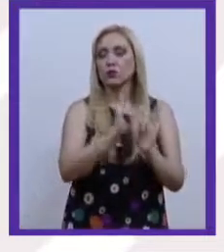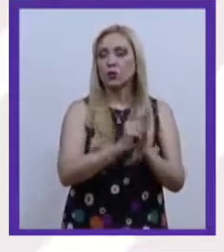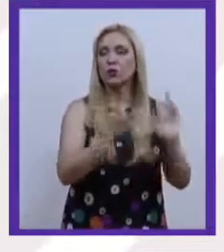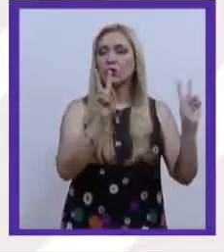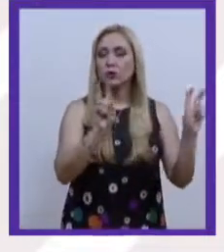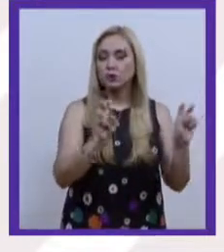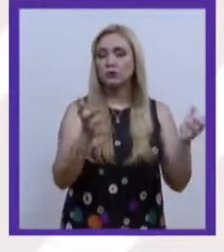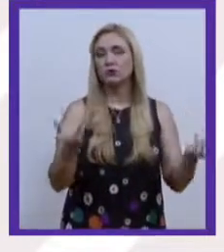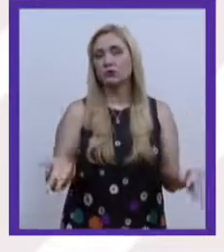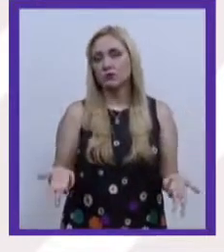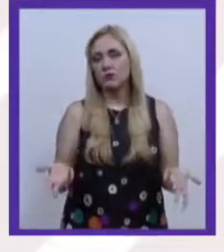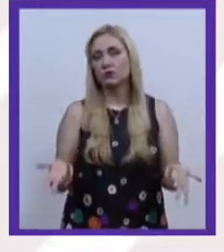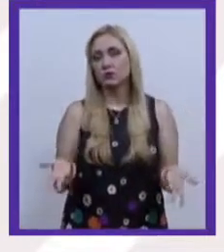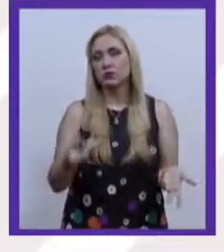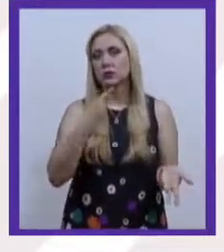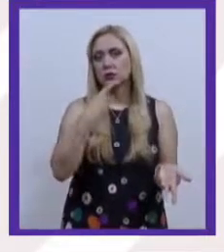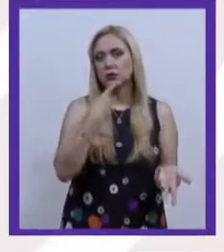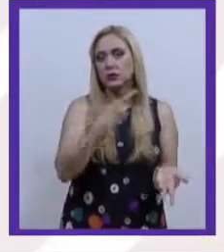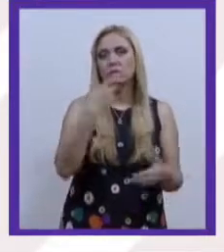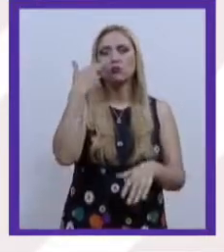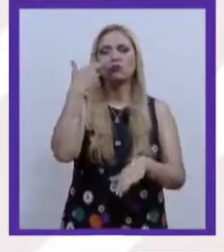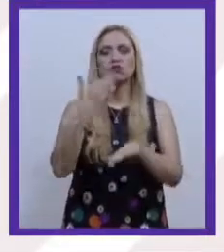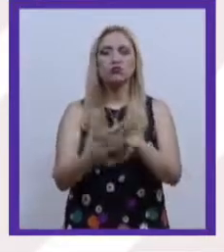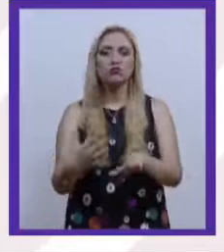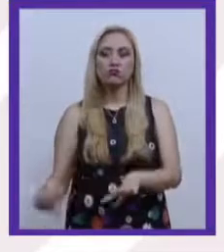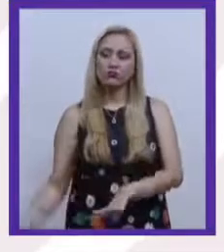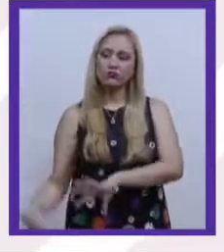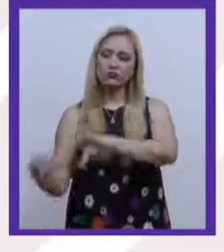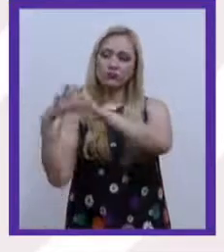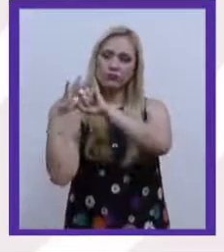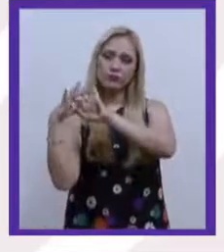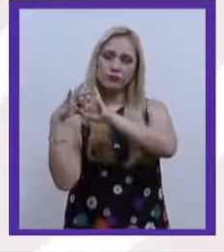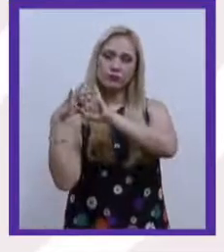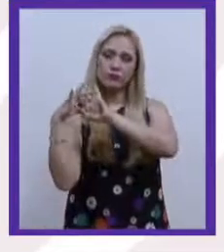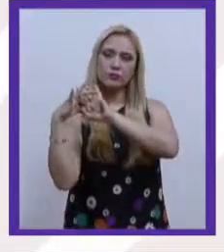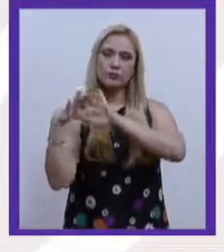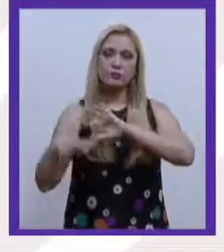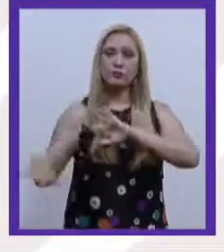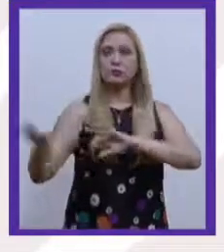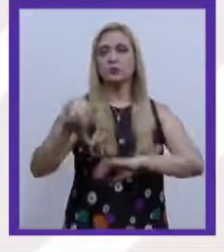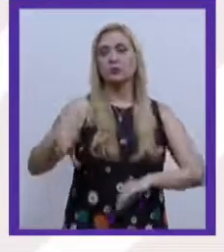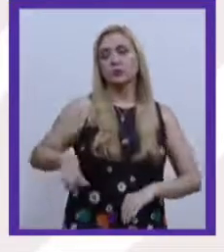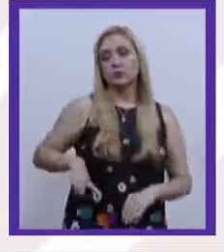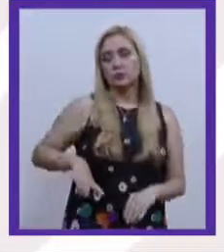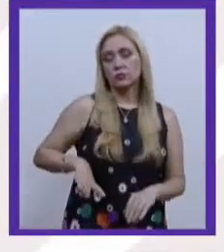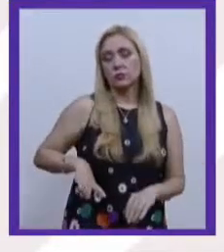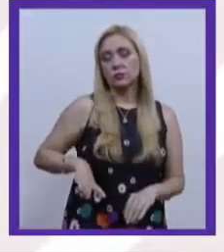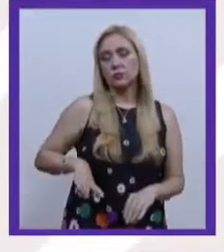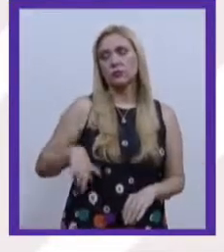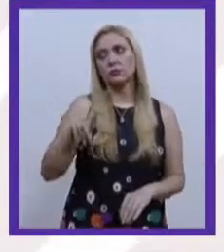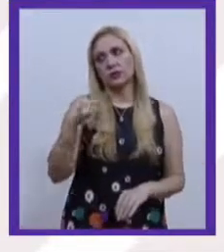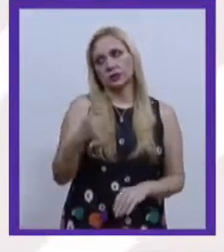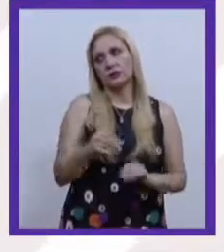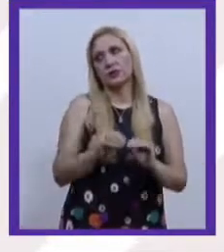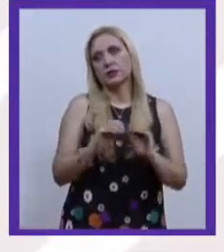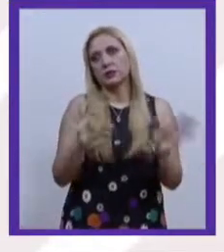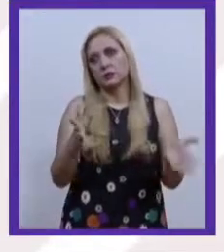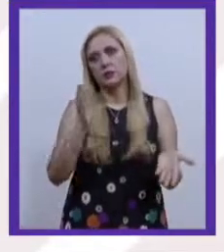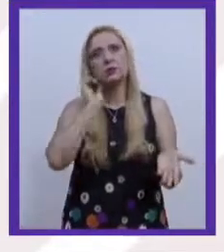Porque la reforma constitucional habla de la corresponsabilidad, o sea, la responsabilidad del Estado, pero bueno, por supuesto que también,